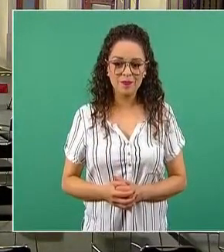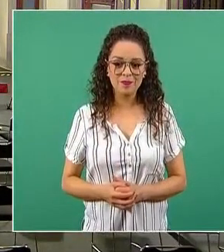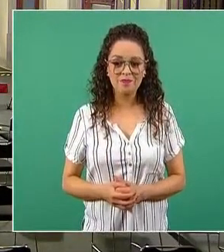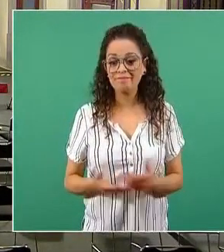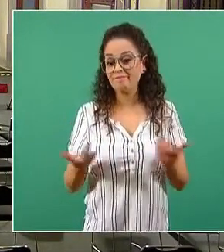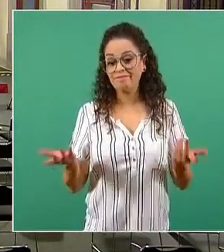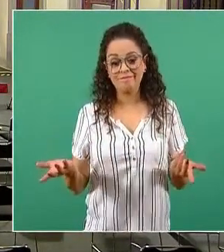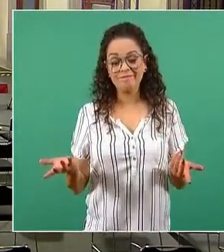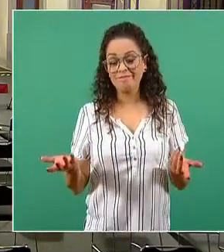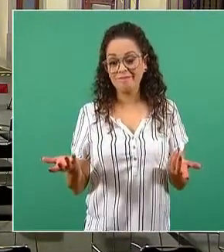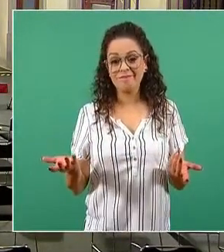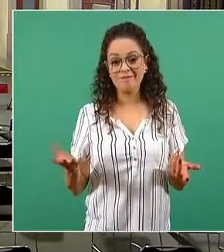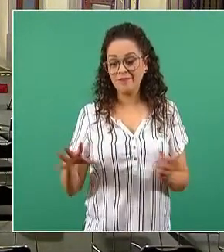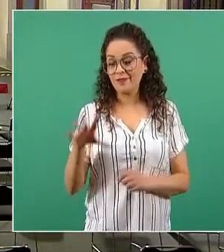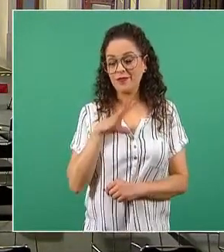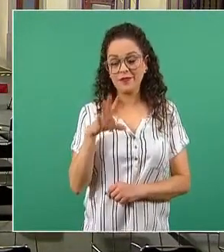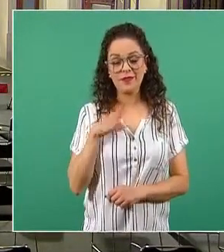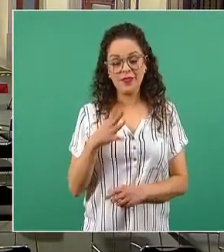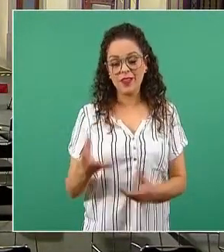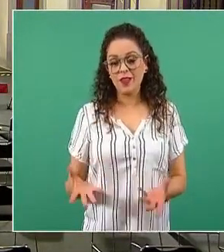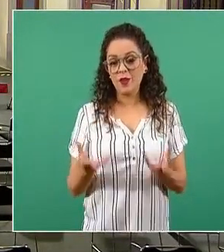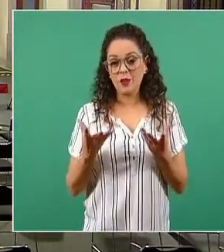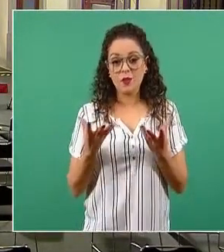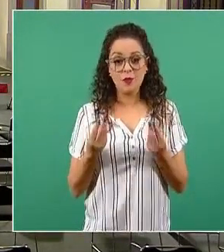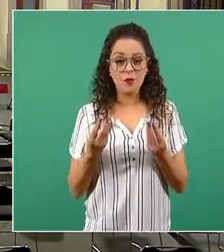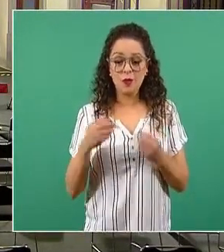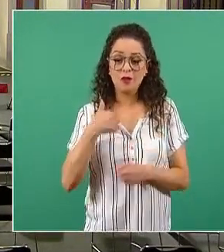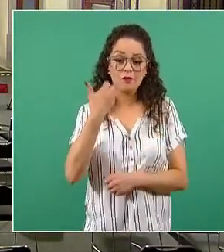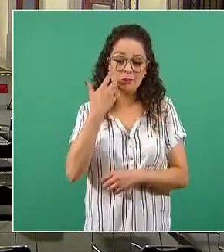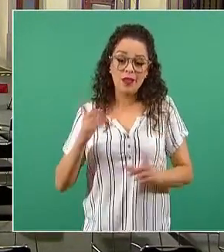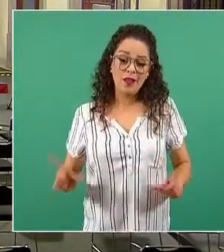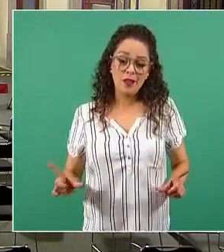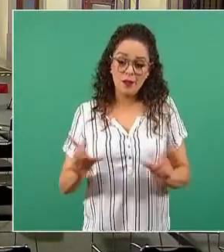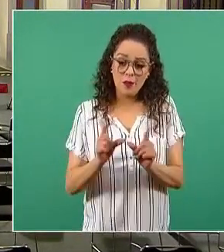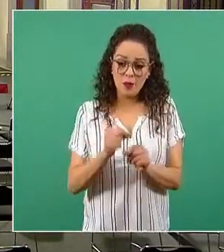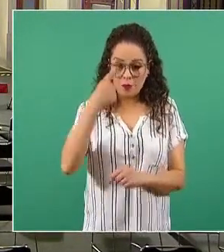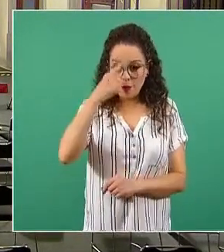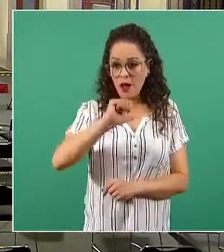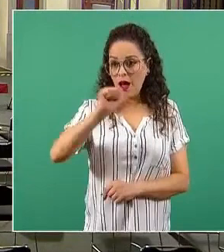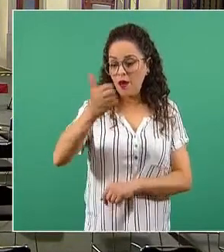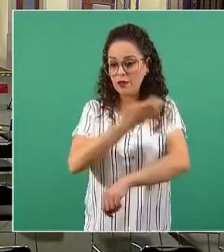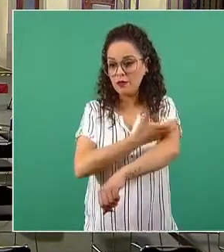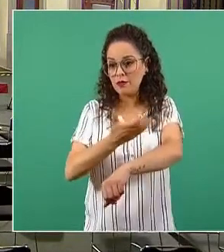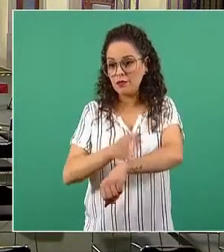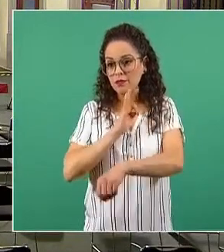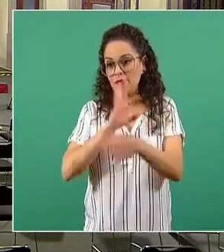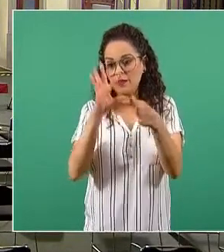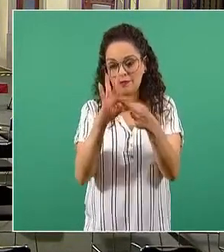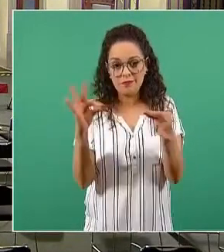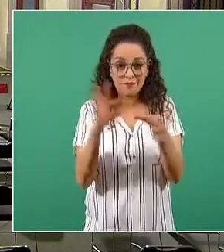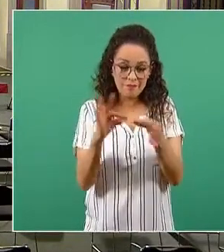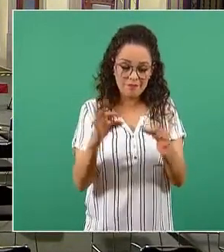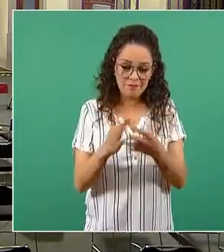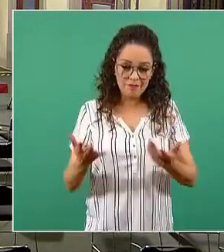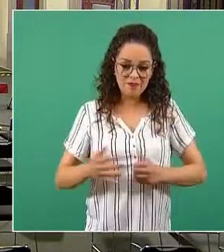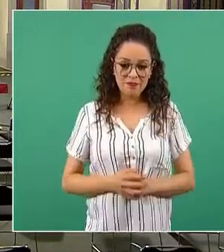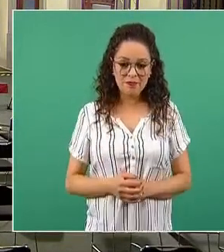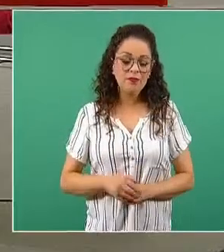Pues ha habido mucho. Yo quisiera ser breve para darles oportunidad a los compañeros. Mañana, yo creo que mañana,